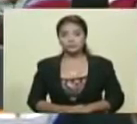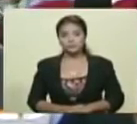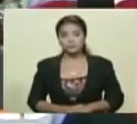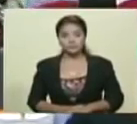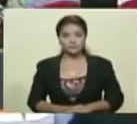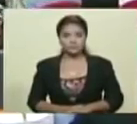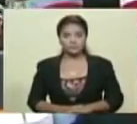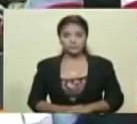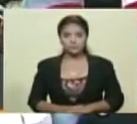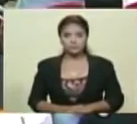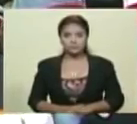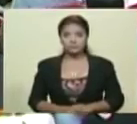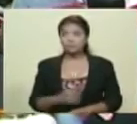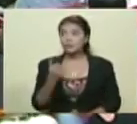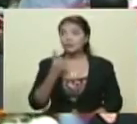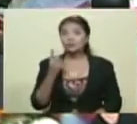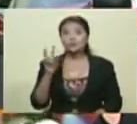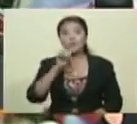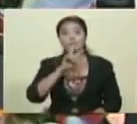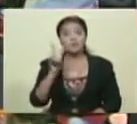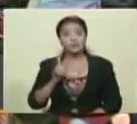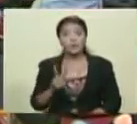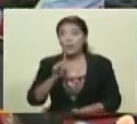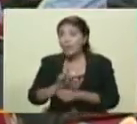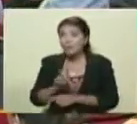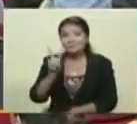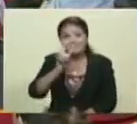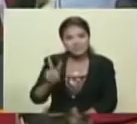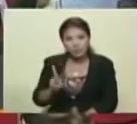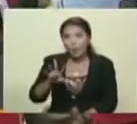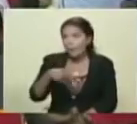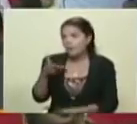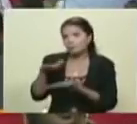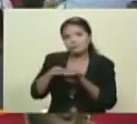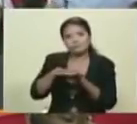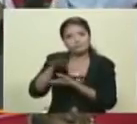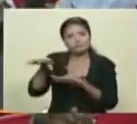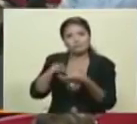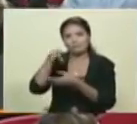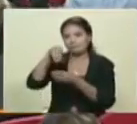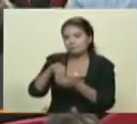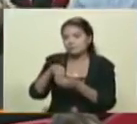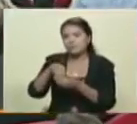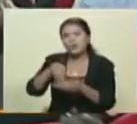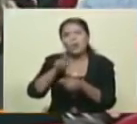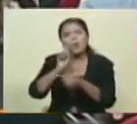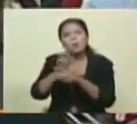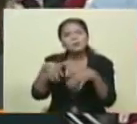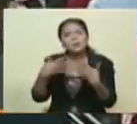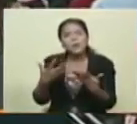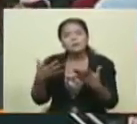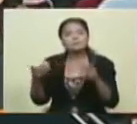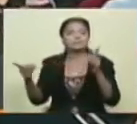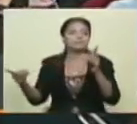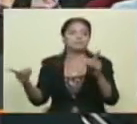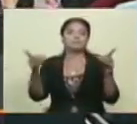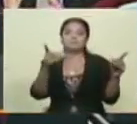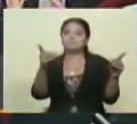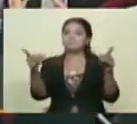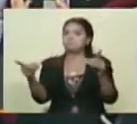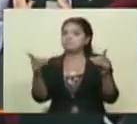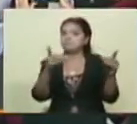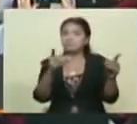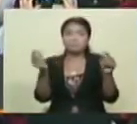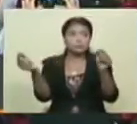Consideramos que solo los venezolanos y las venezolanas podrán superar, mediante el diálogo, y la deliberación